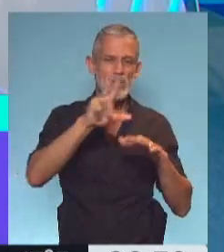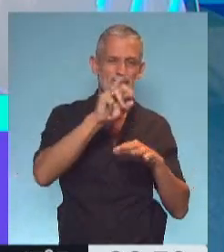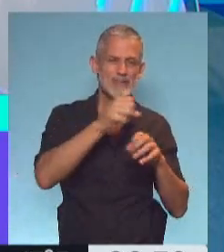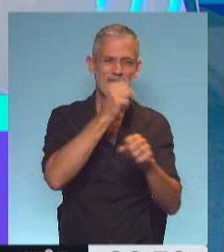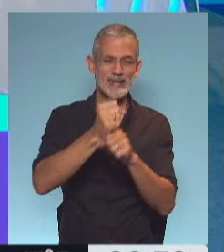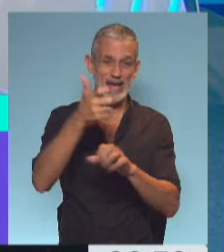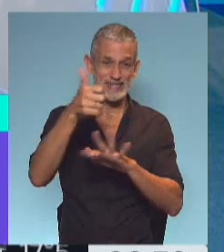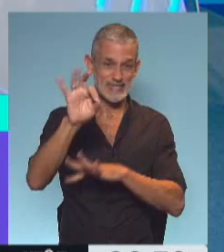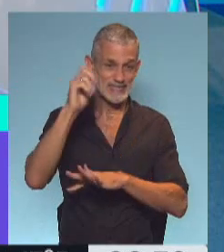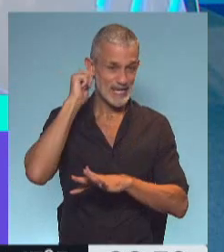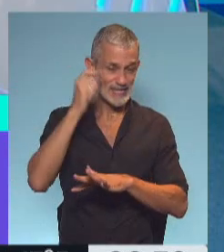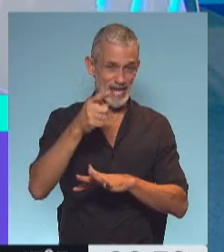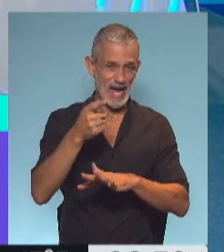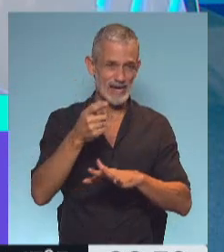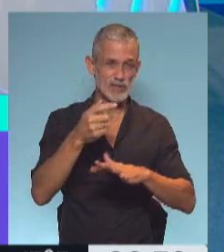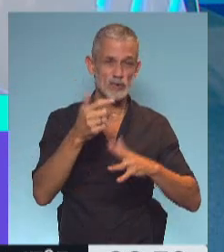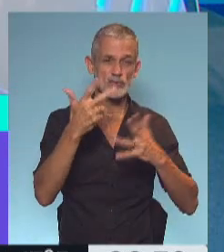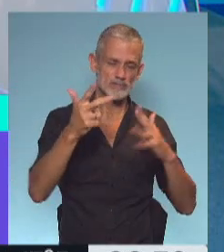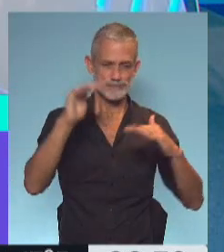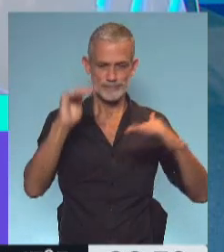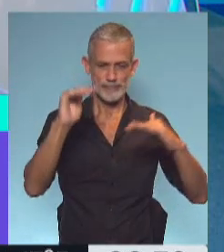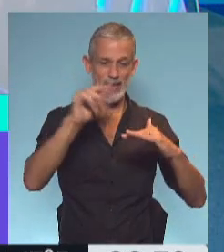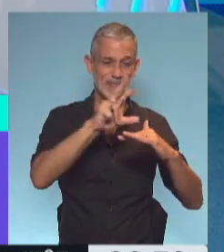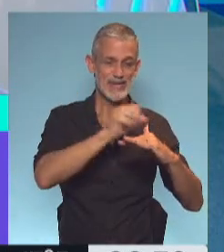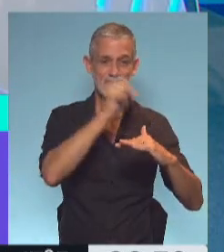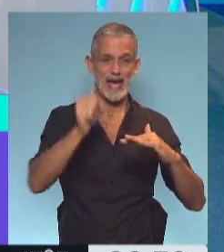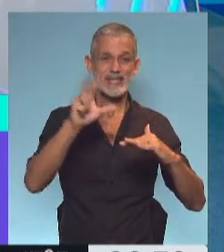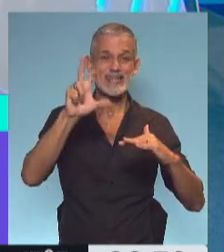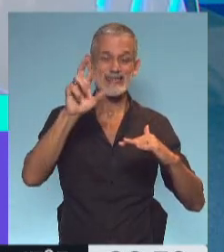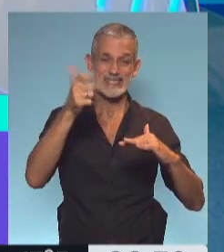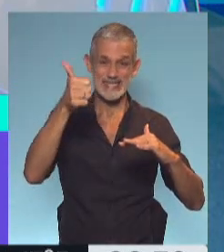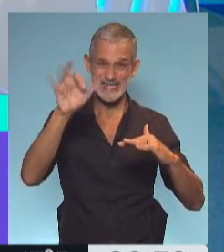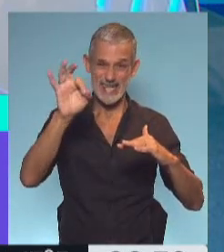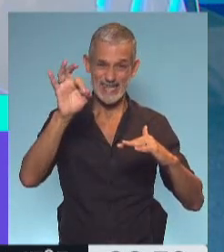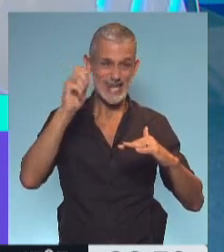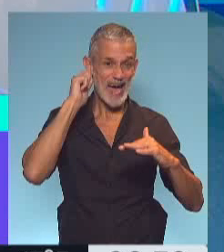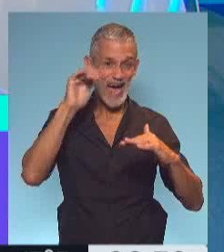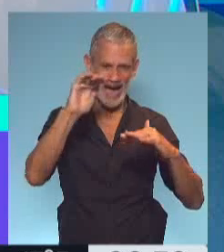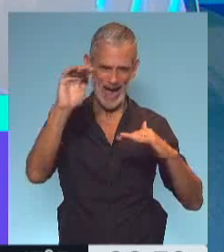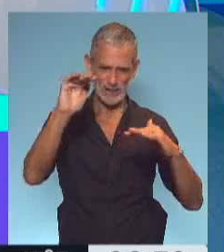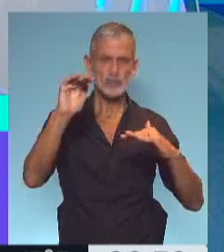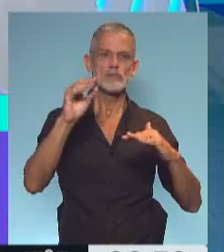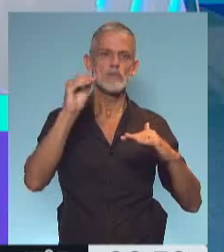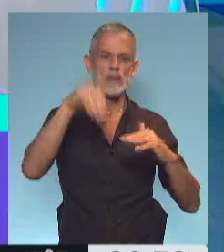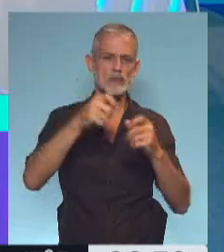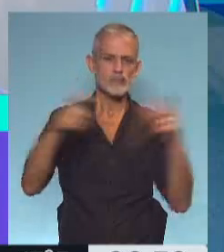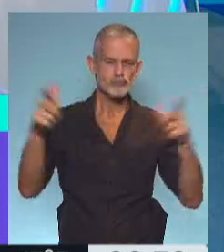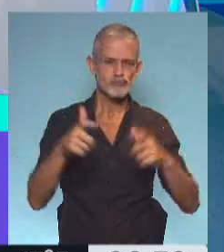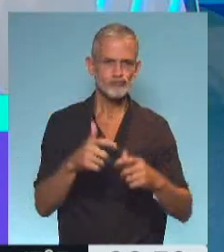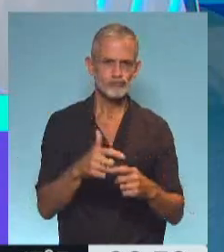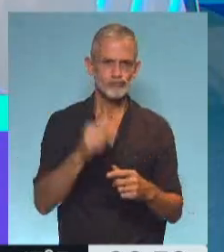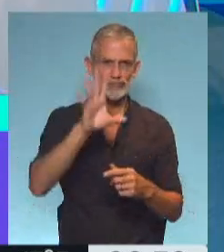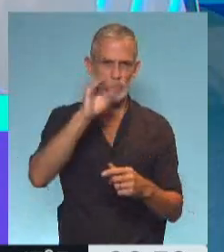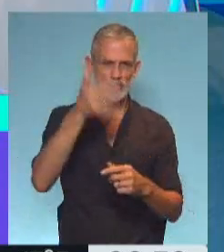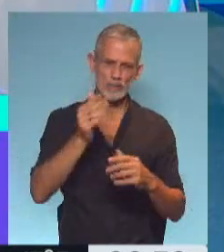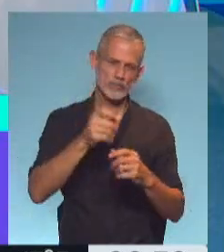y 60 años. En esas 3 décadas de la vida, aumentó 5.5 veces la incidencia. Y lo que están viendo